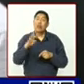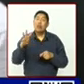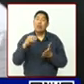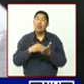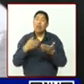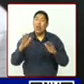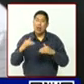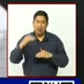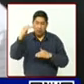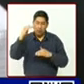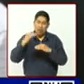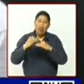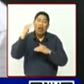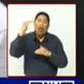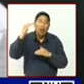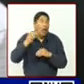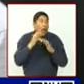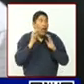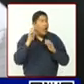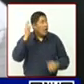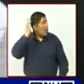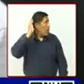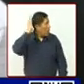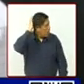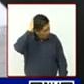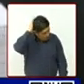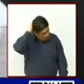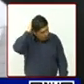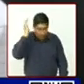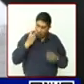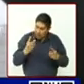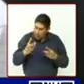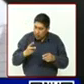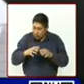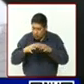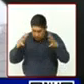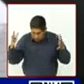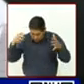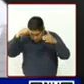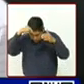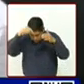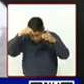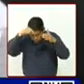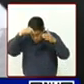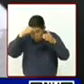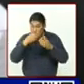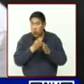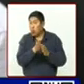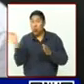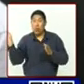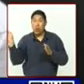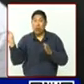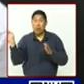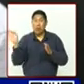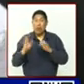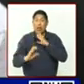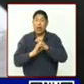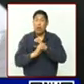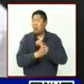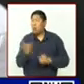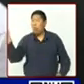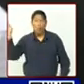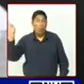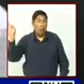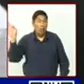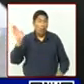nos constituimos en la estación de servicio, verificamos de que la cisterna había sido desviada con rumbo a lo que